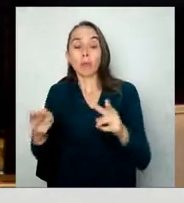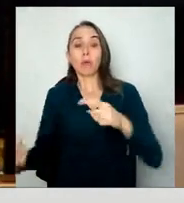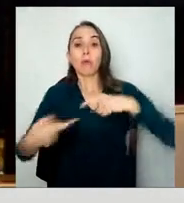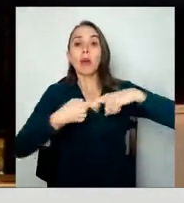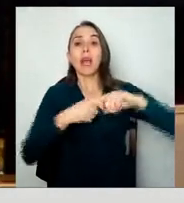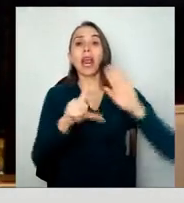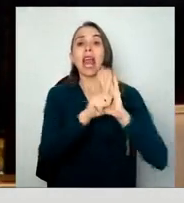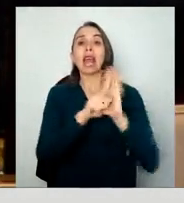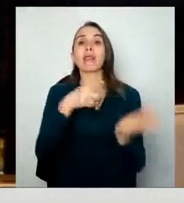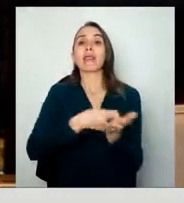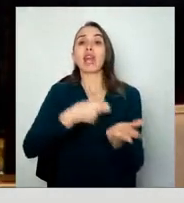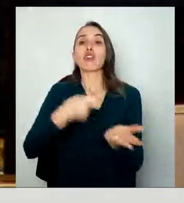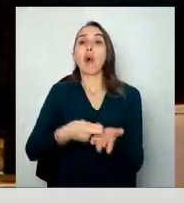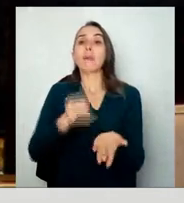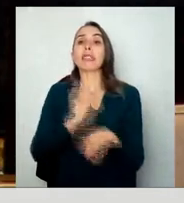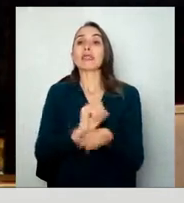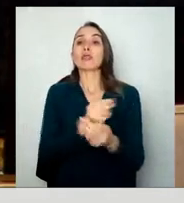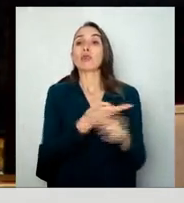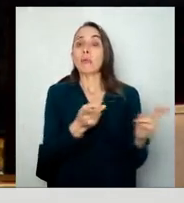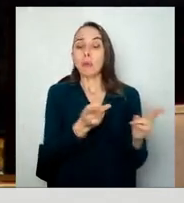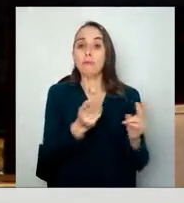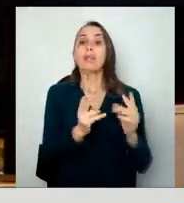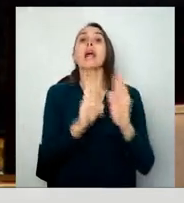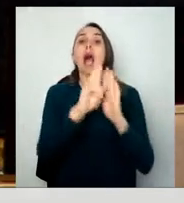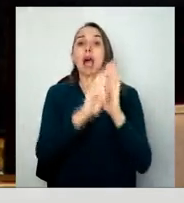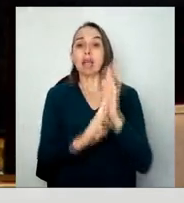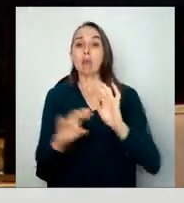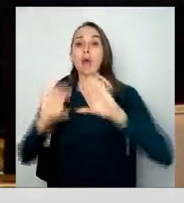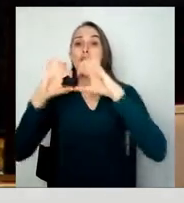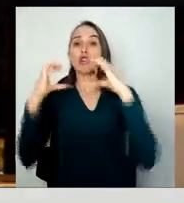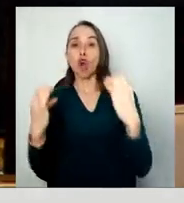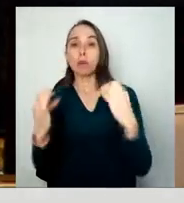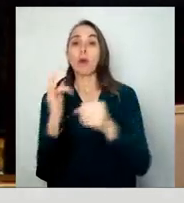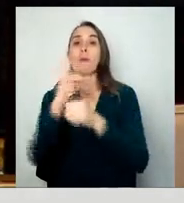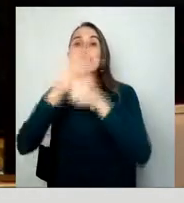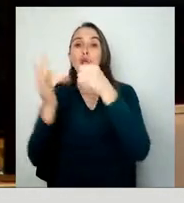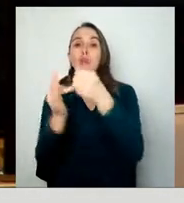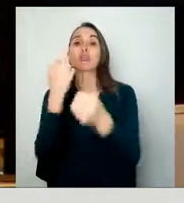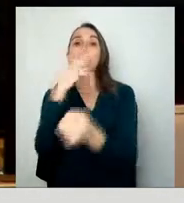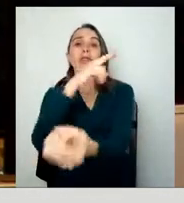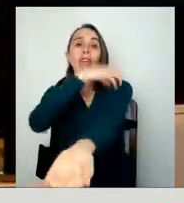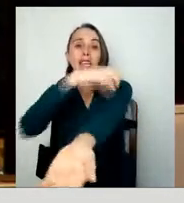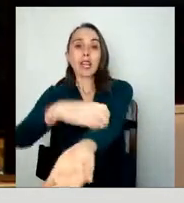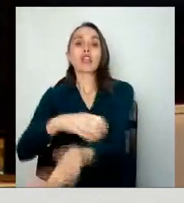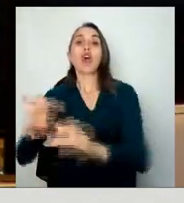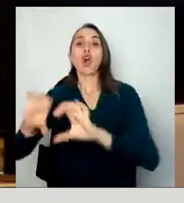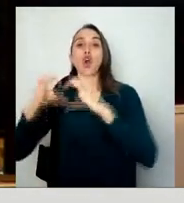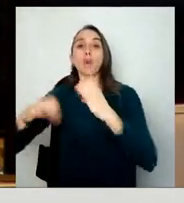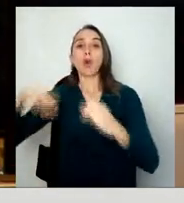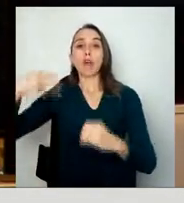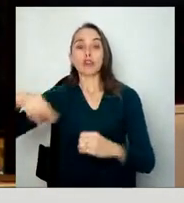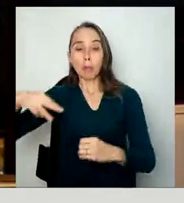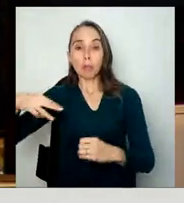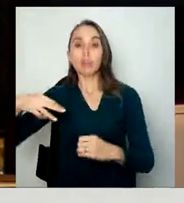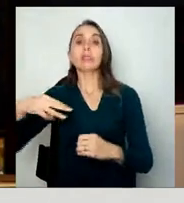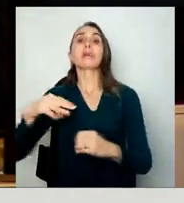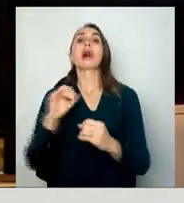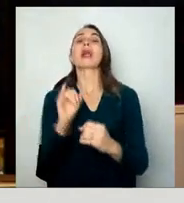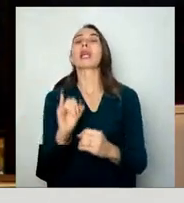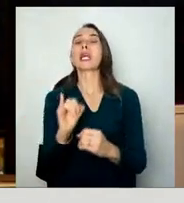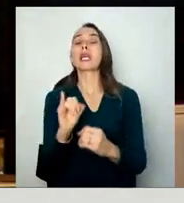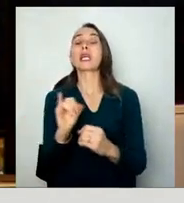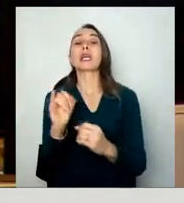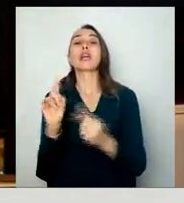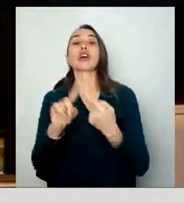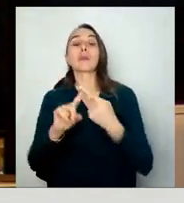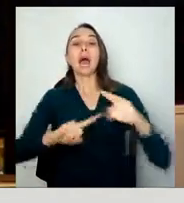entonces que han reguladas también corporaciones y fundaciones regionales y municipales y aquellas que participen de la administración y